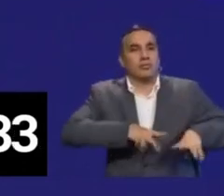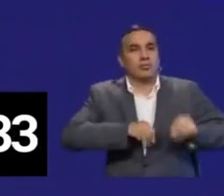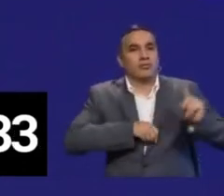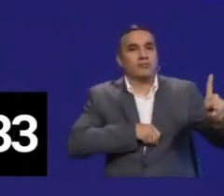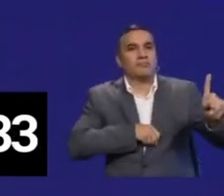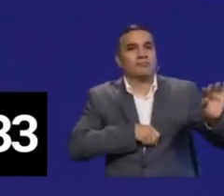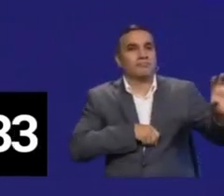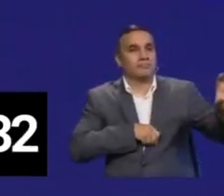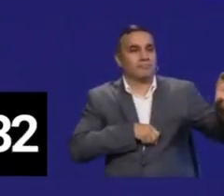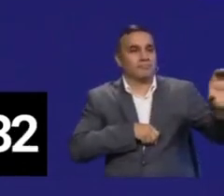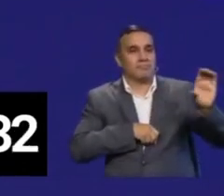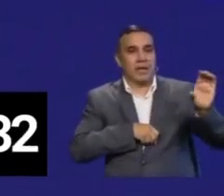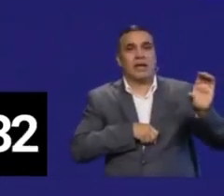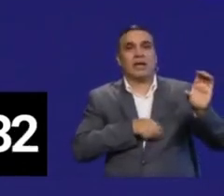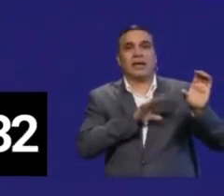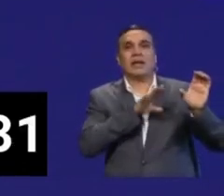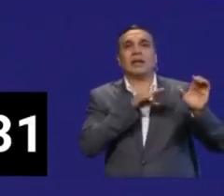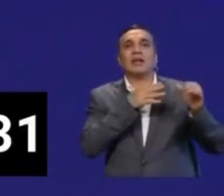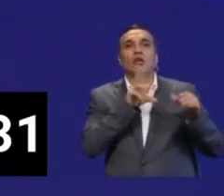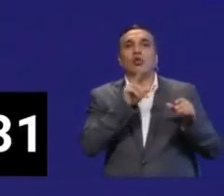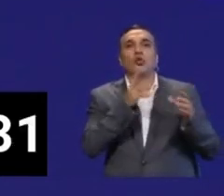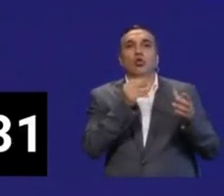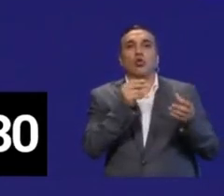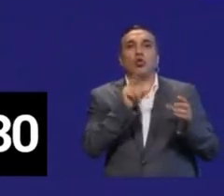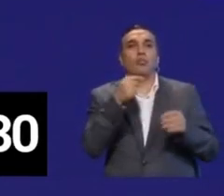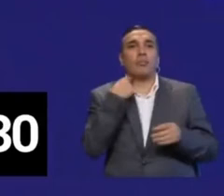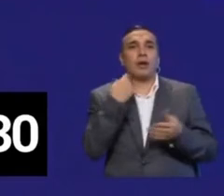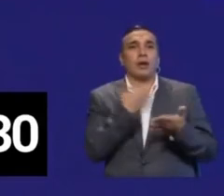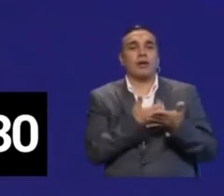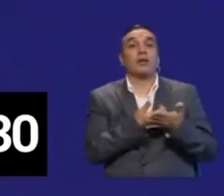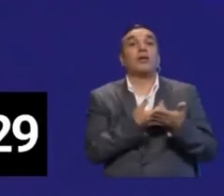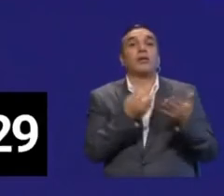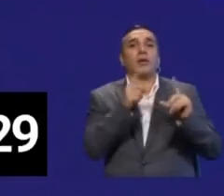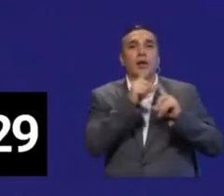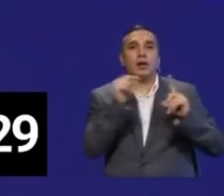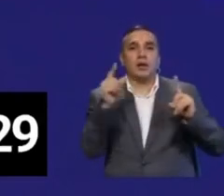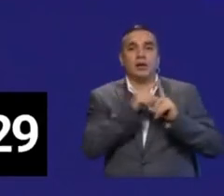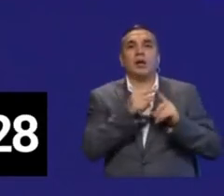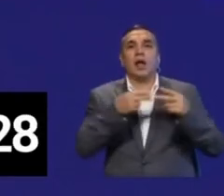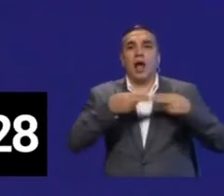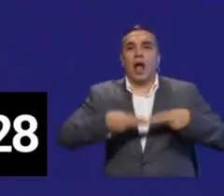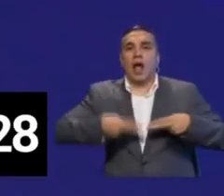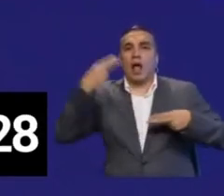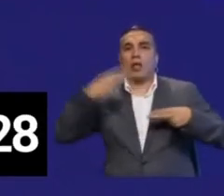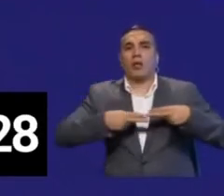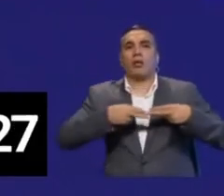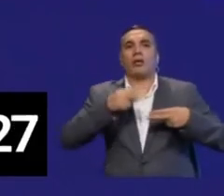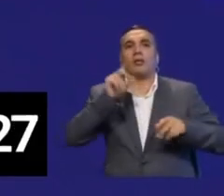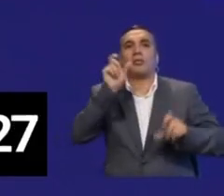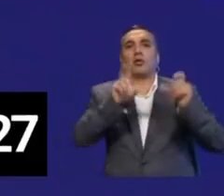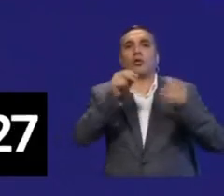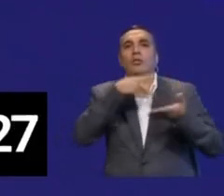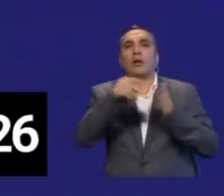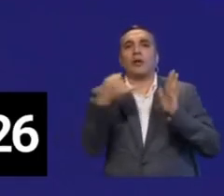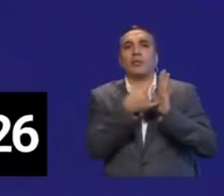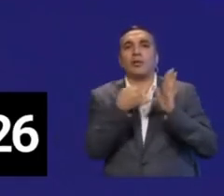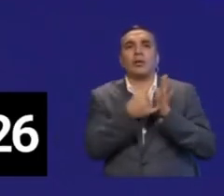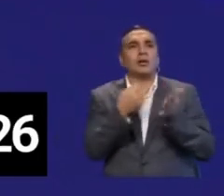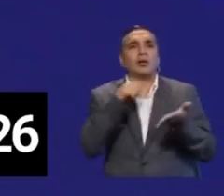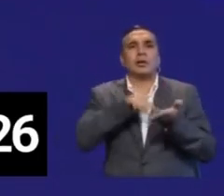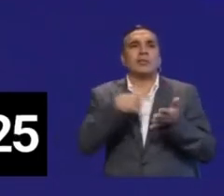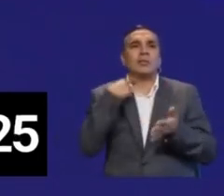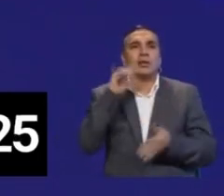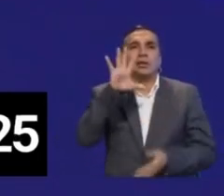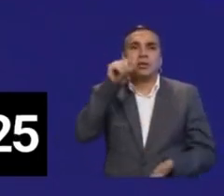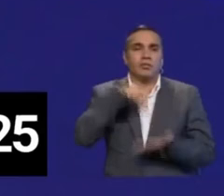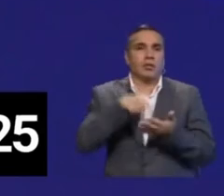la corrupción, haciendo que el SRI y aduanas trate de evitar la evasión tributaria que se va a 5 mil millones